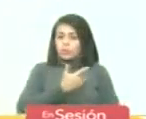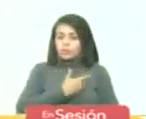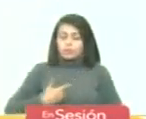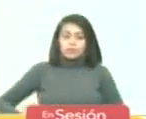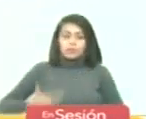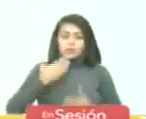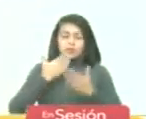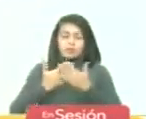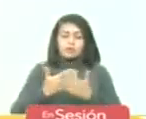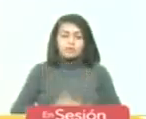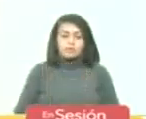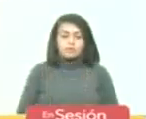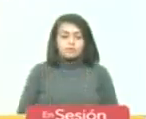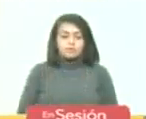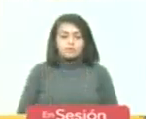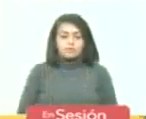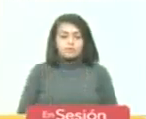Muchas gracias.